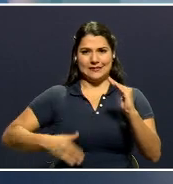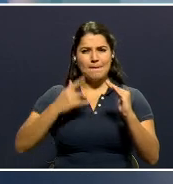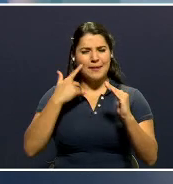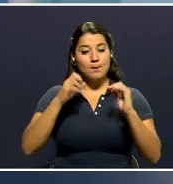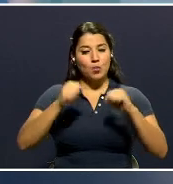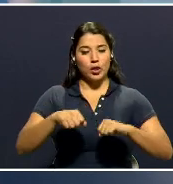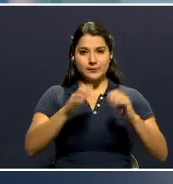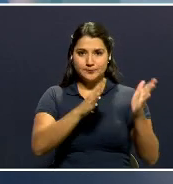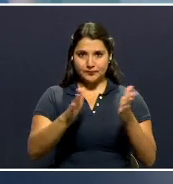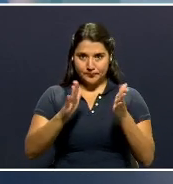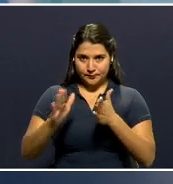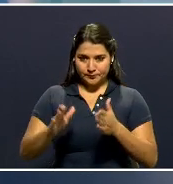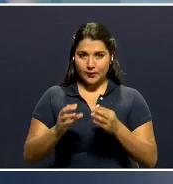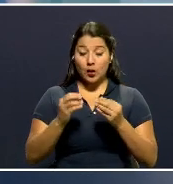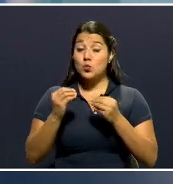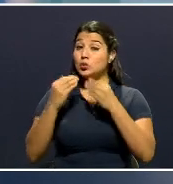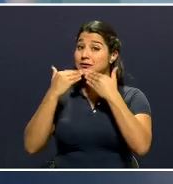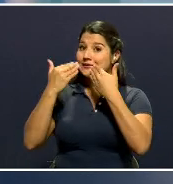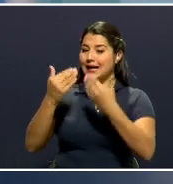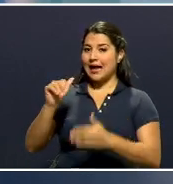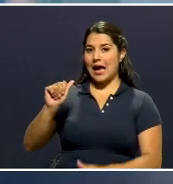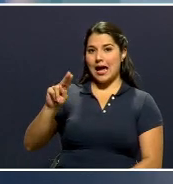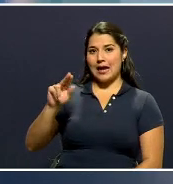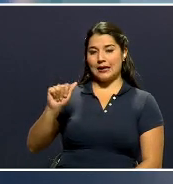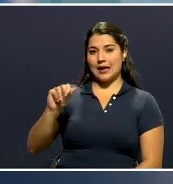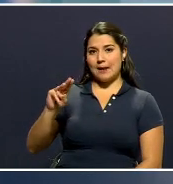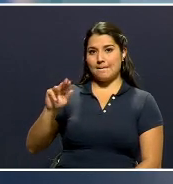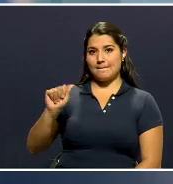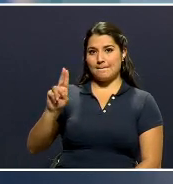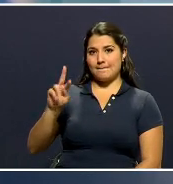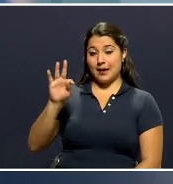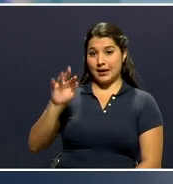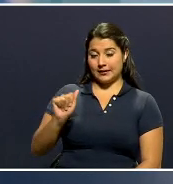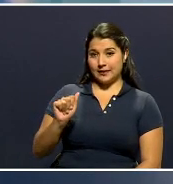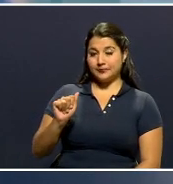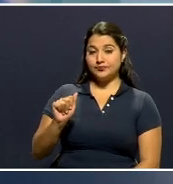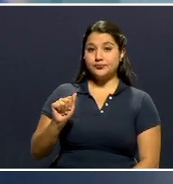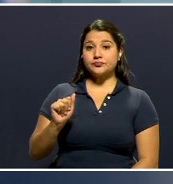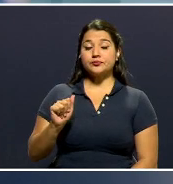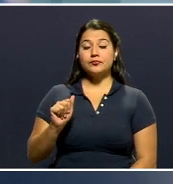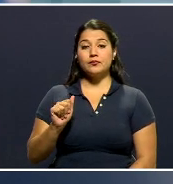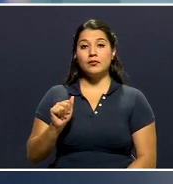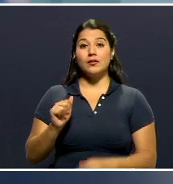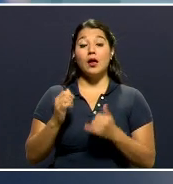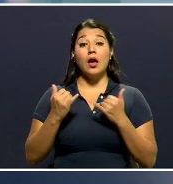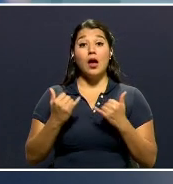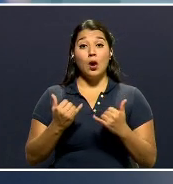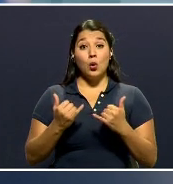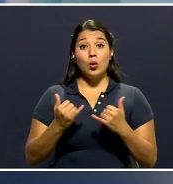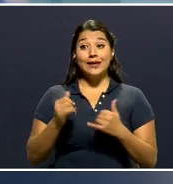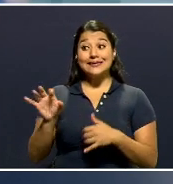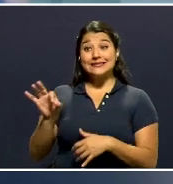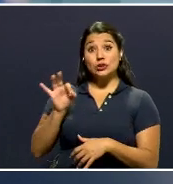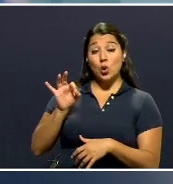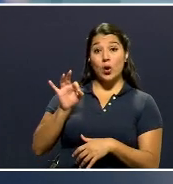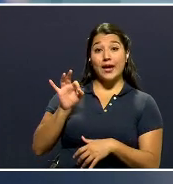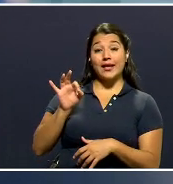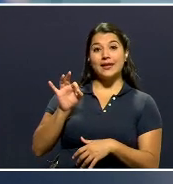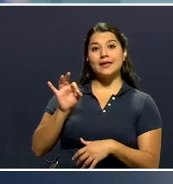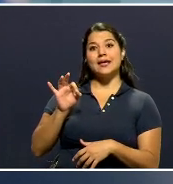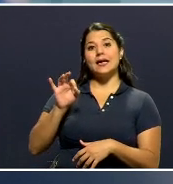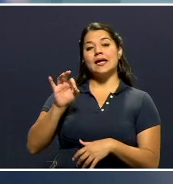orden a Casa Presidencial. Muchas gracias, Ana Marta, por la información. Precisamente la designación de Lara